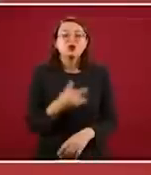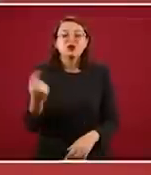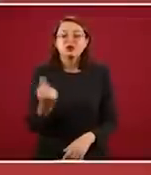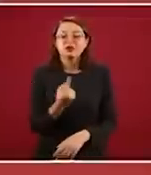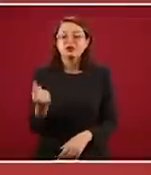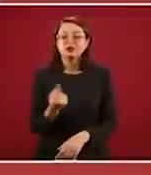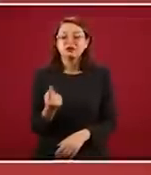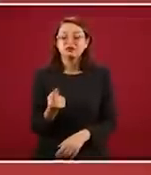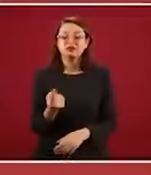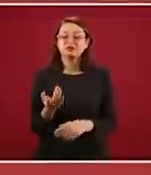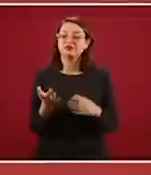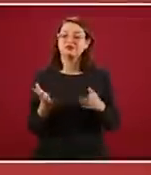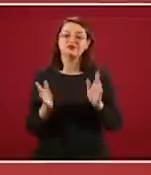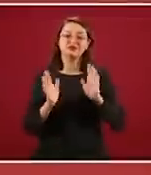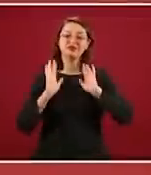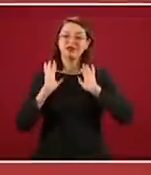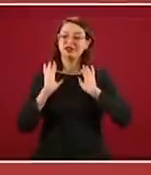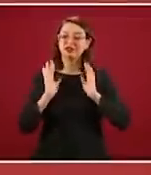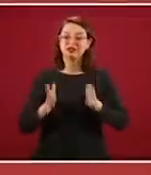no hay